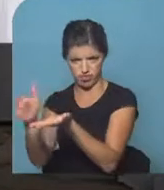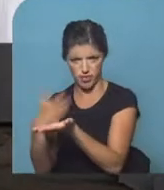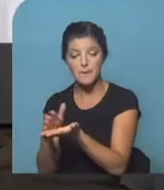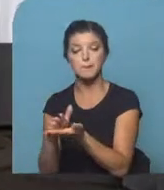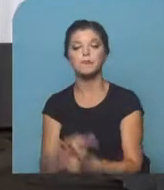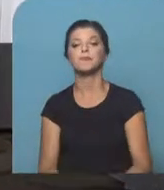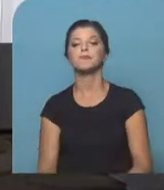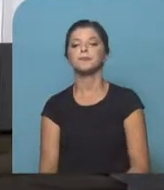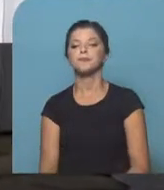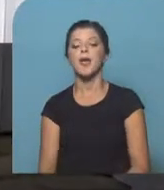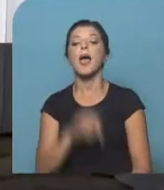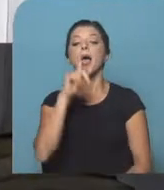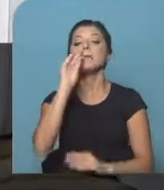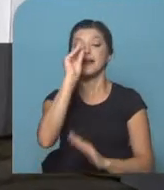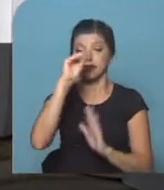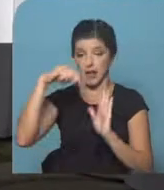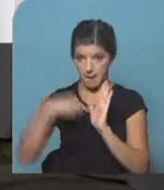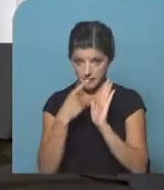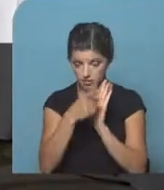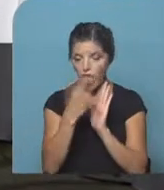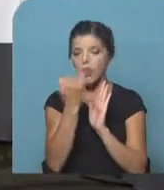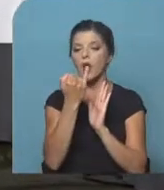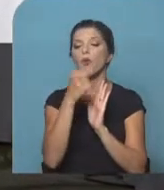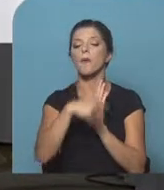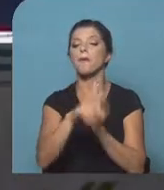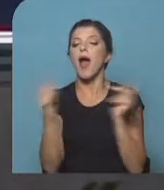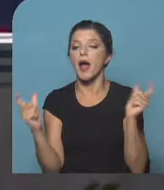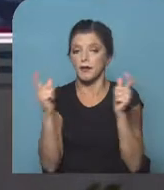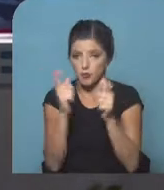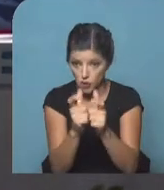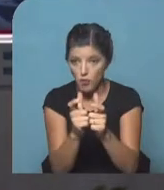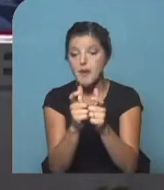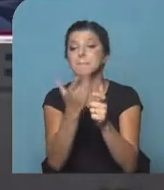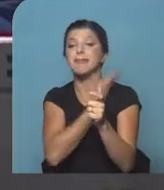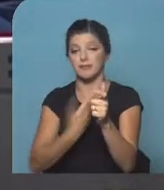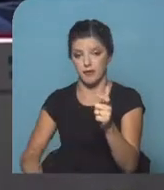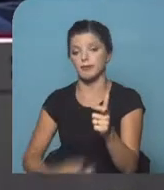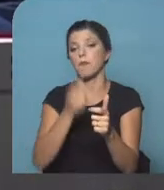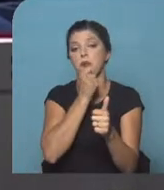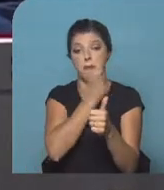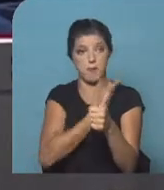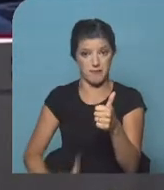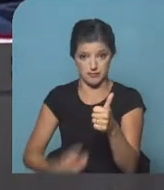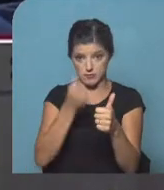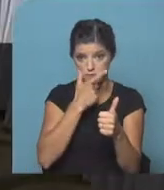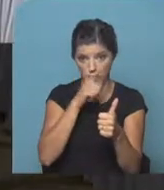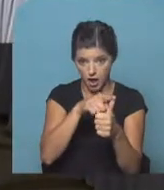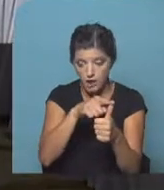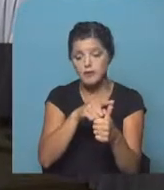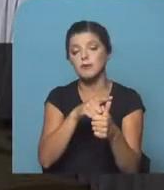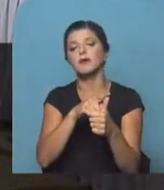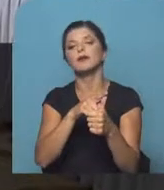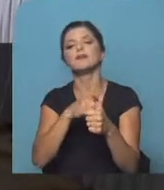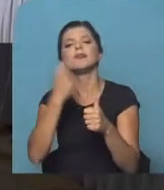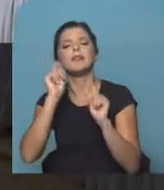en Brasilia. Este jueves se reunirán los presidentes, entre ellos Mauricio Macri. Ya debaten los cancilleres, con un acuerdo